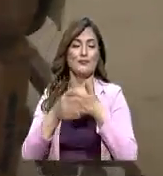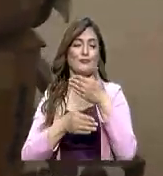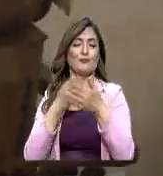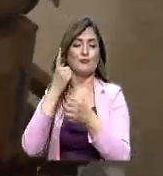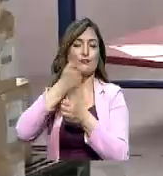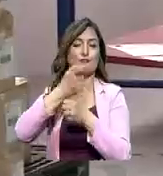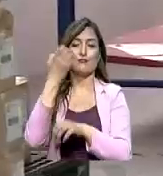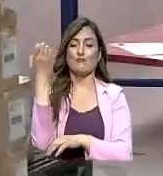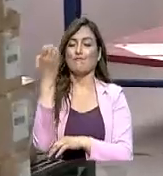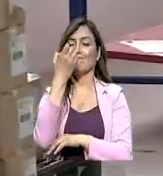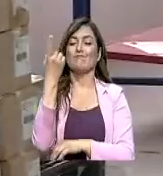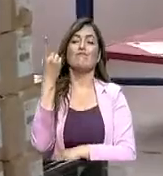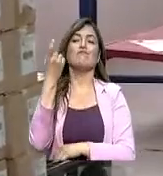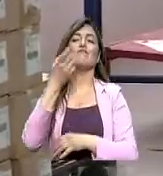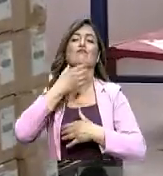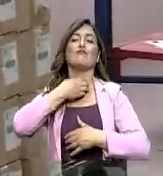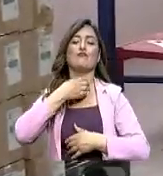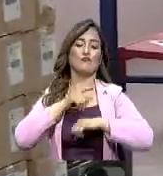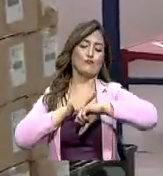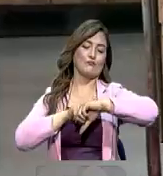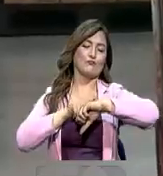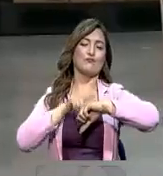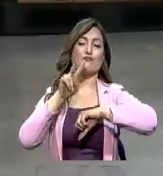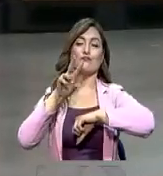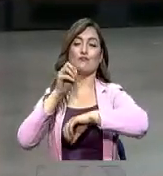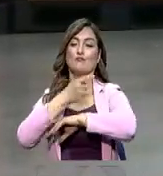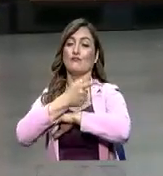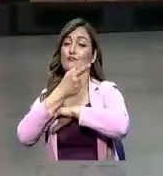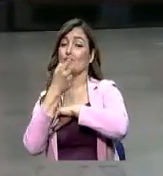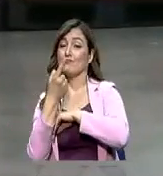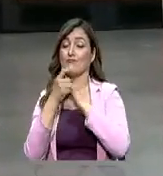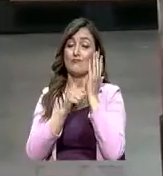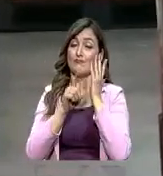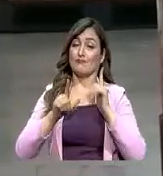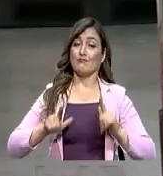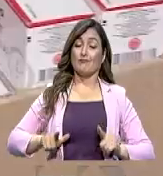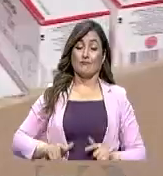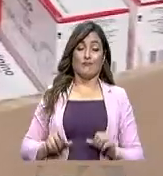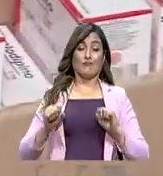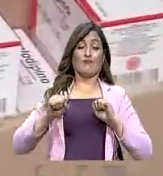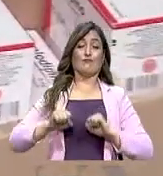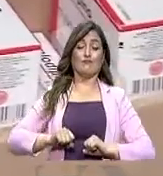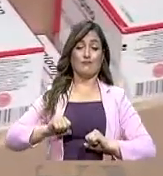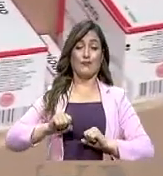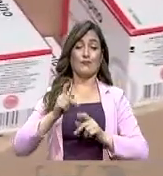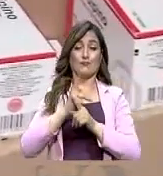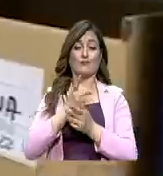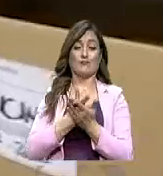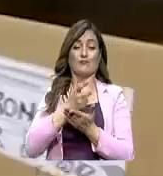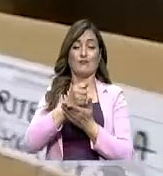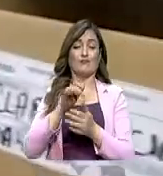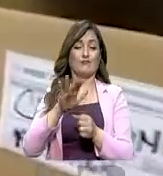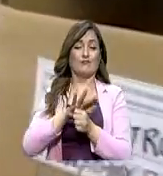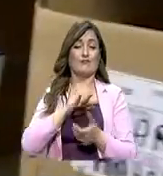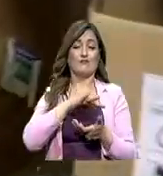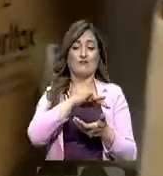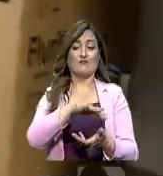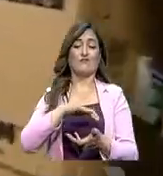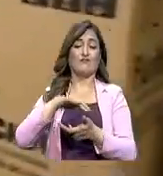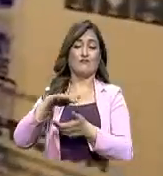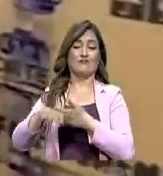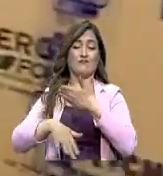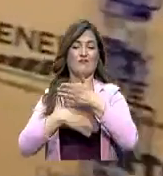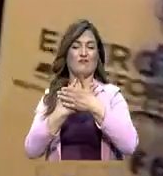el 11 de agosto es decir le quedan alrededor de 20 días a la cartera de salud para poder abastecer a los 135 hospitales